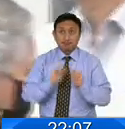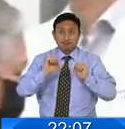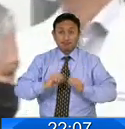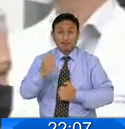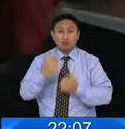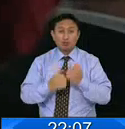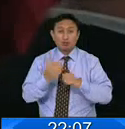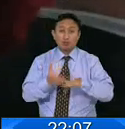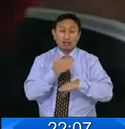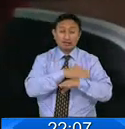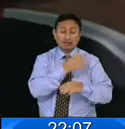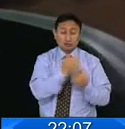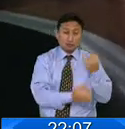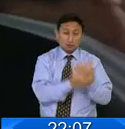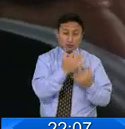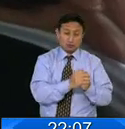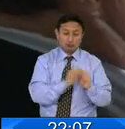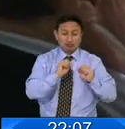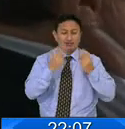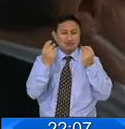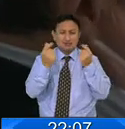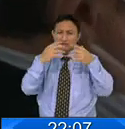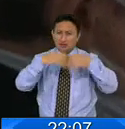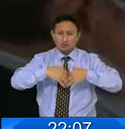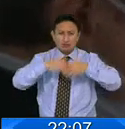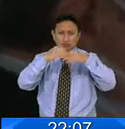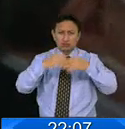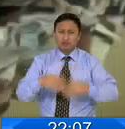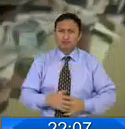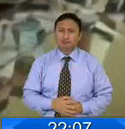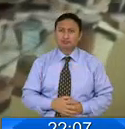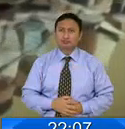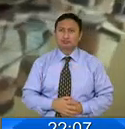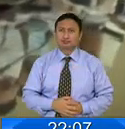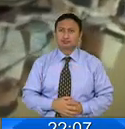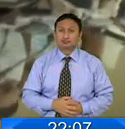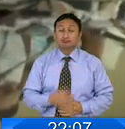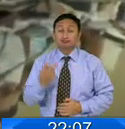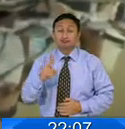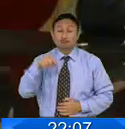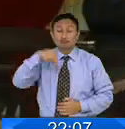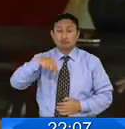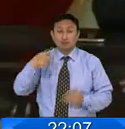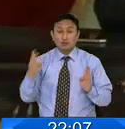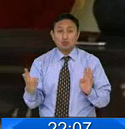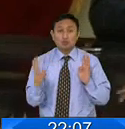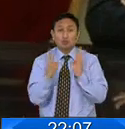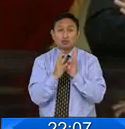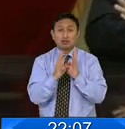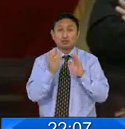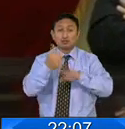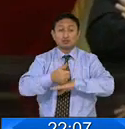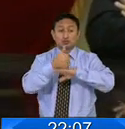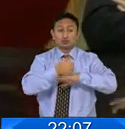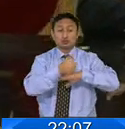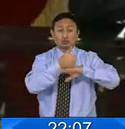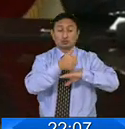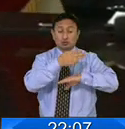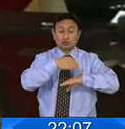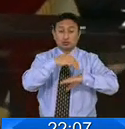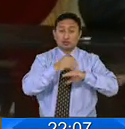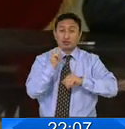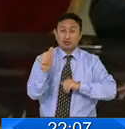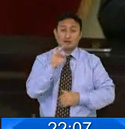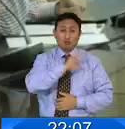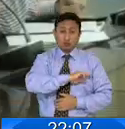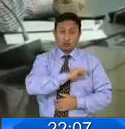por un conato de incendio, se reactive en el menor tiempo posible. Asimismo, tuvo un encuentro con las principales autoridades de cada